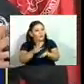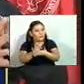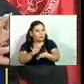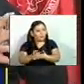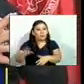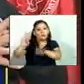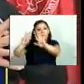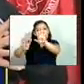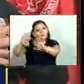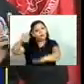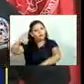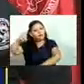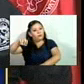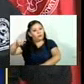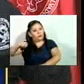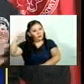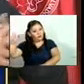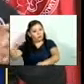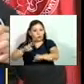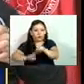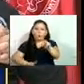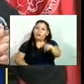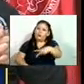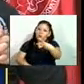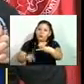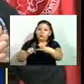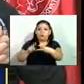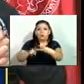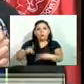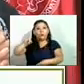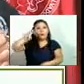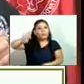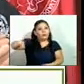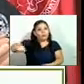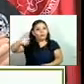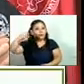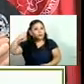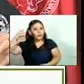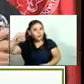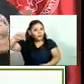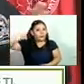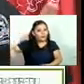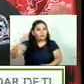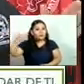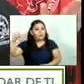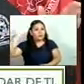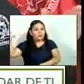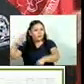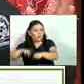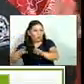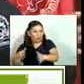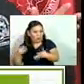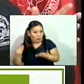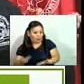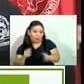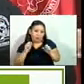alrededor de 700 mil dólares y la otra tiene un costo de un millón y medio de dólares para poder dotar de un dispositivo casi